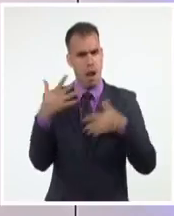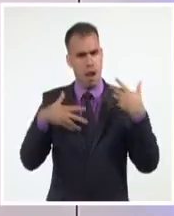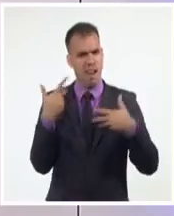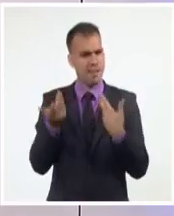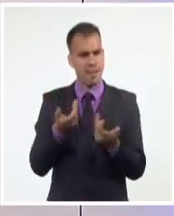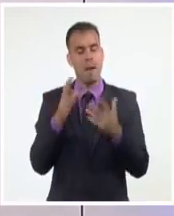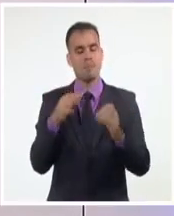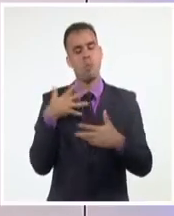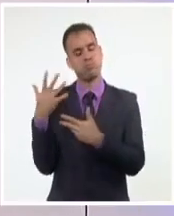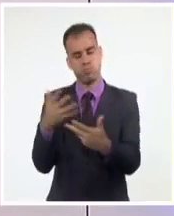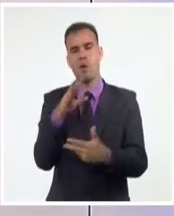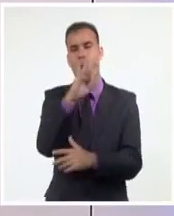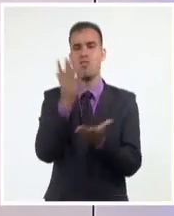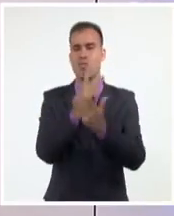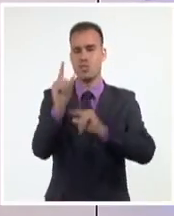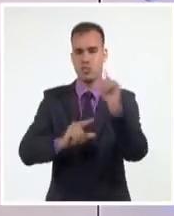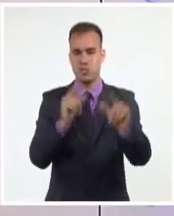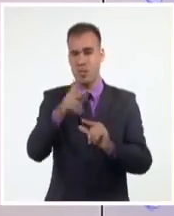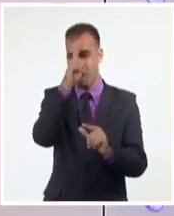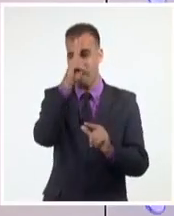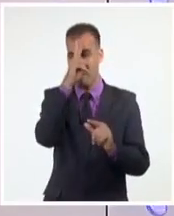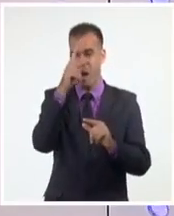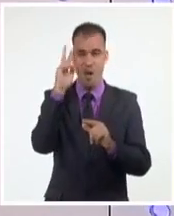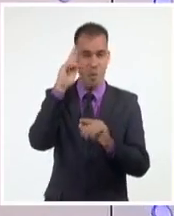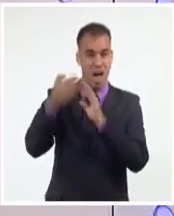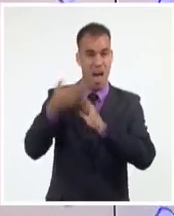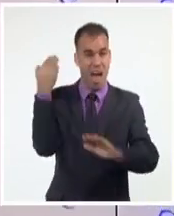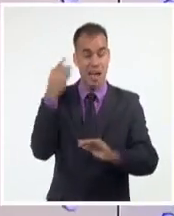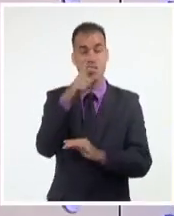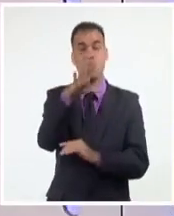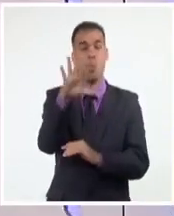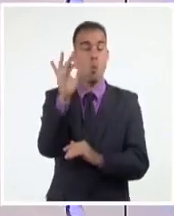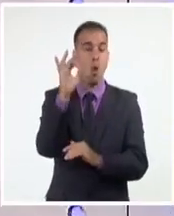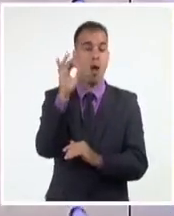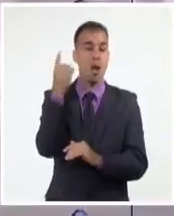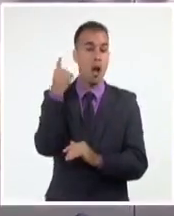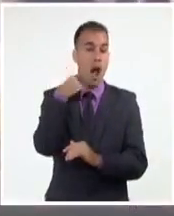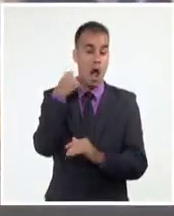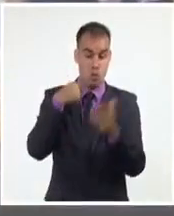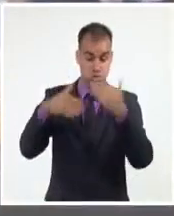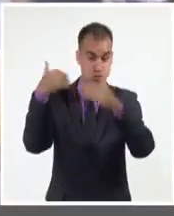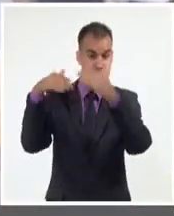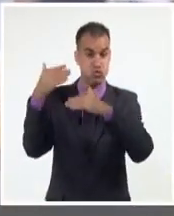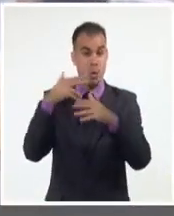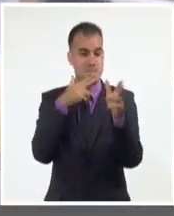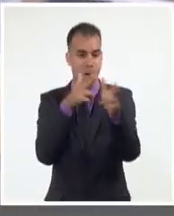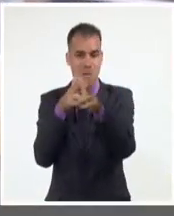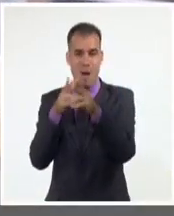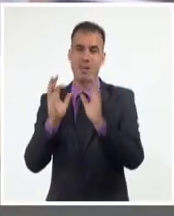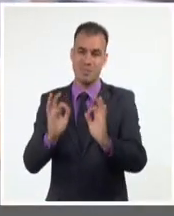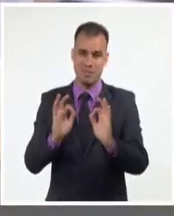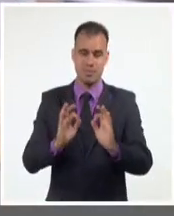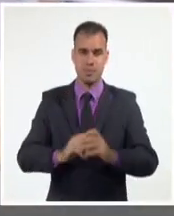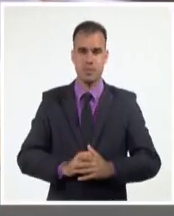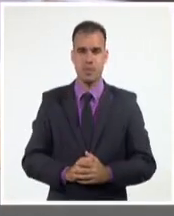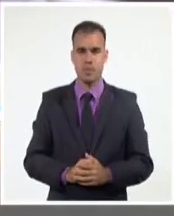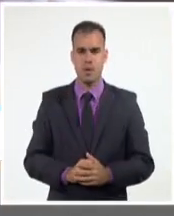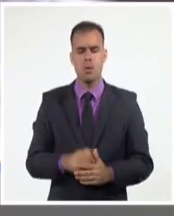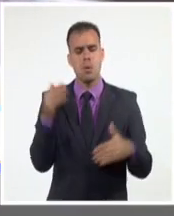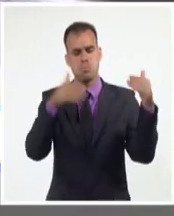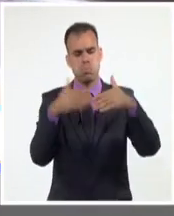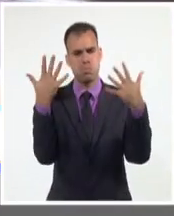8 estudiantes de medicina a 150 años del fusilamiento. Asistieron al encuentro los compiladores del